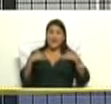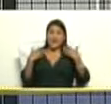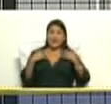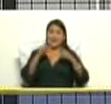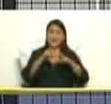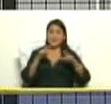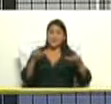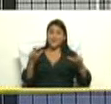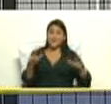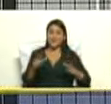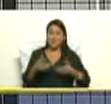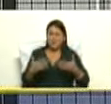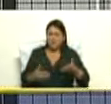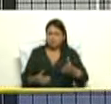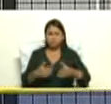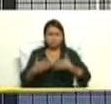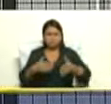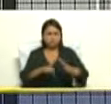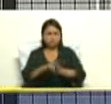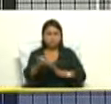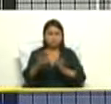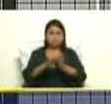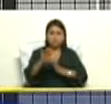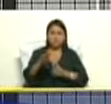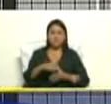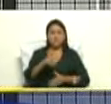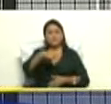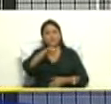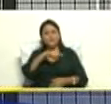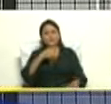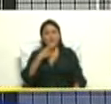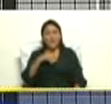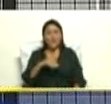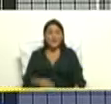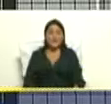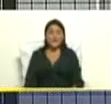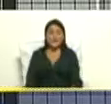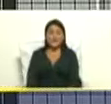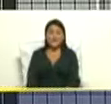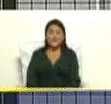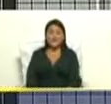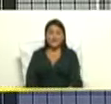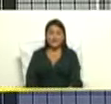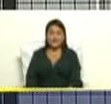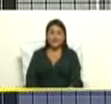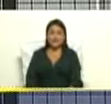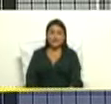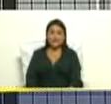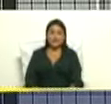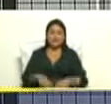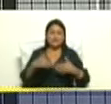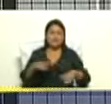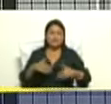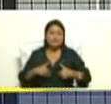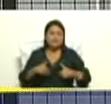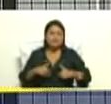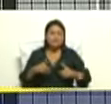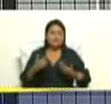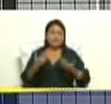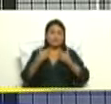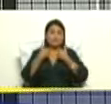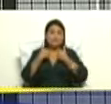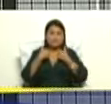echa apante ha sido la generación que ha recibido el golpe directo de las 930